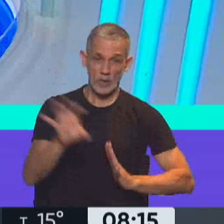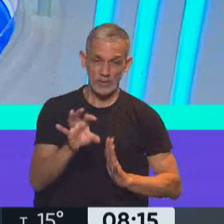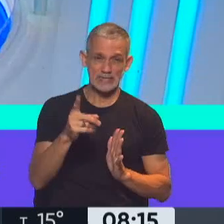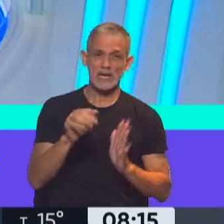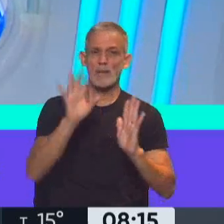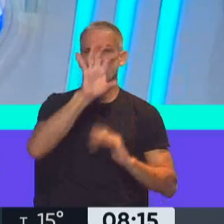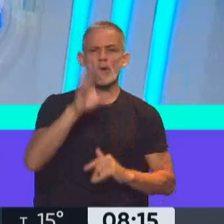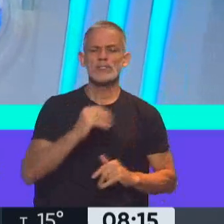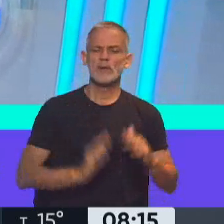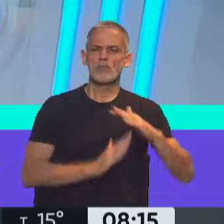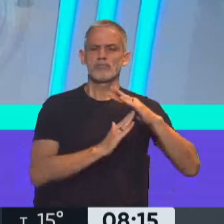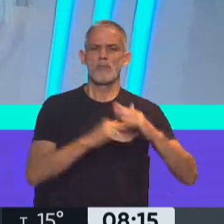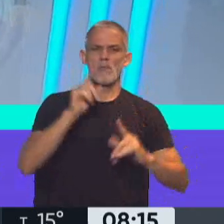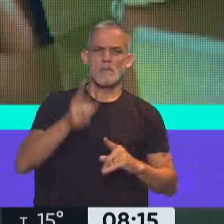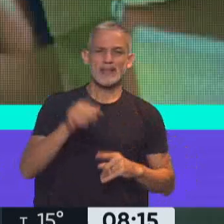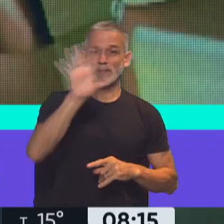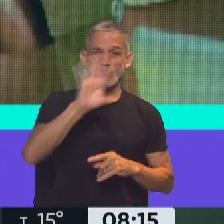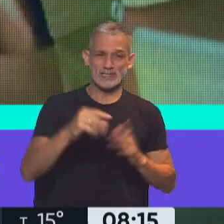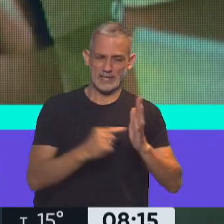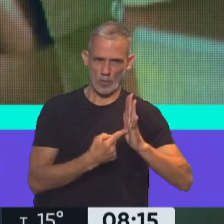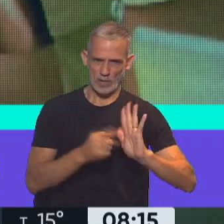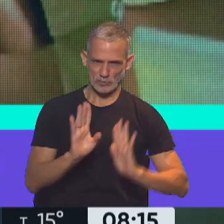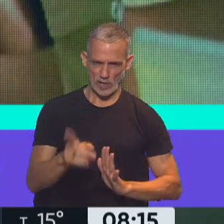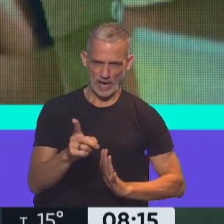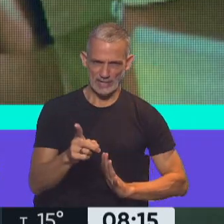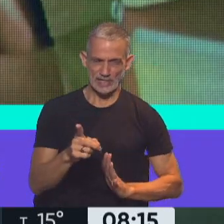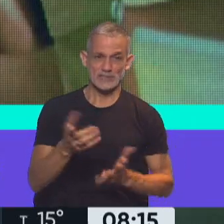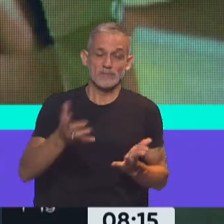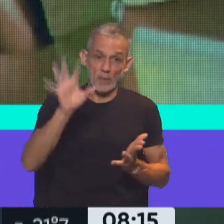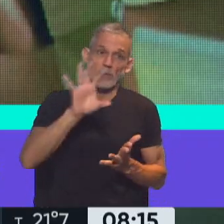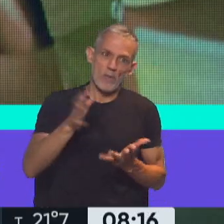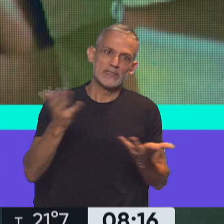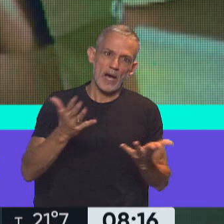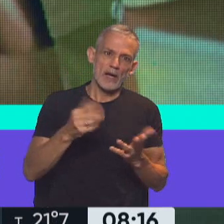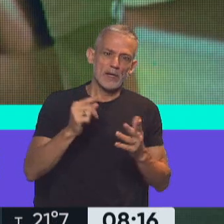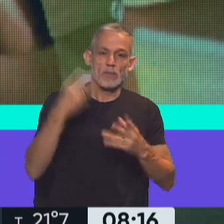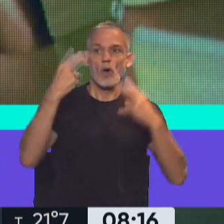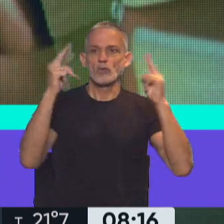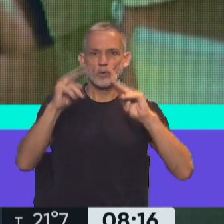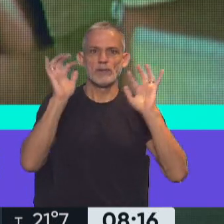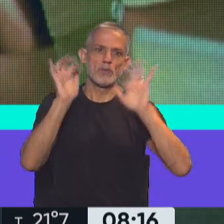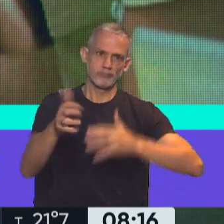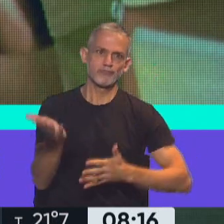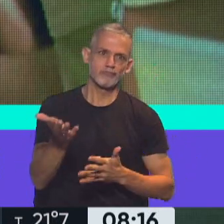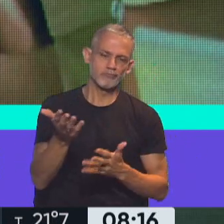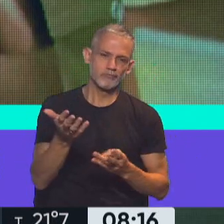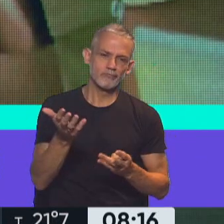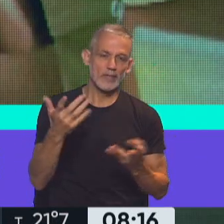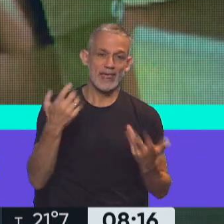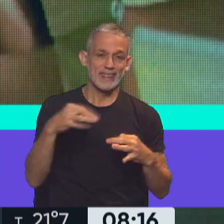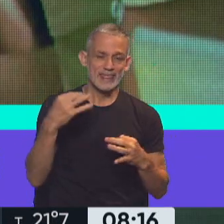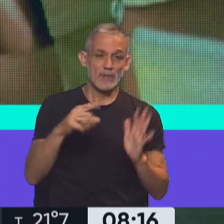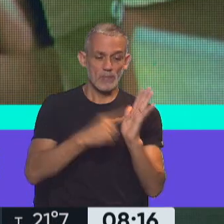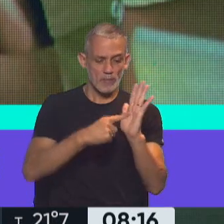establece las reglas para toda la provincia buenos aires especialmente una provincia que tiene tantos puntos turísticos y que se van a ver afectados o que se van a ver